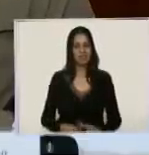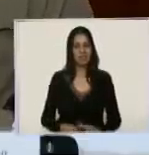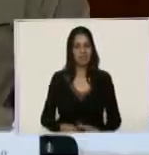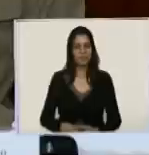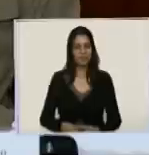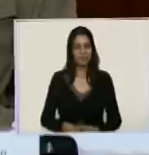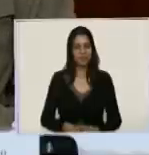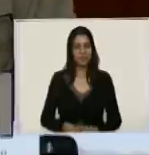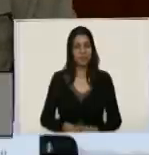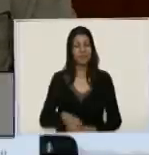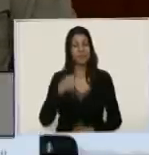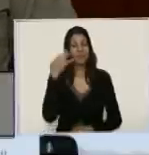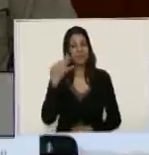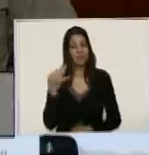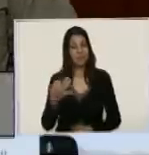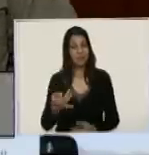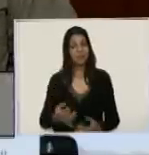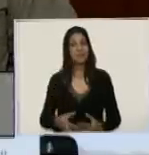¿Verdad?